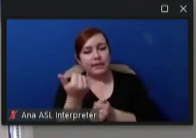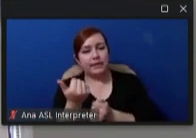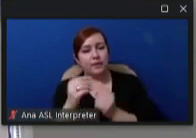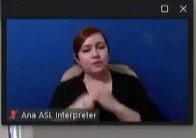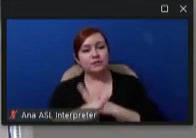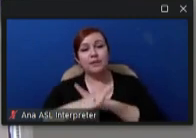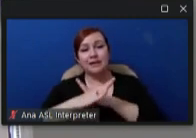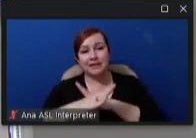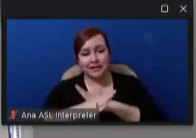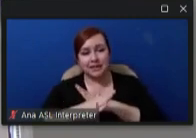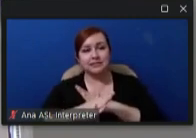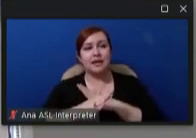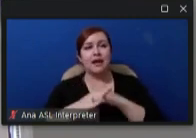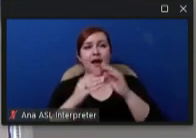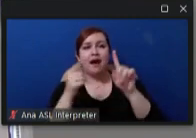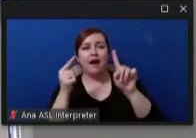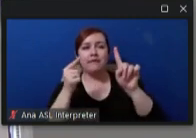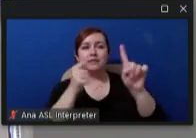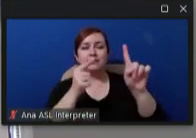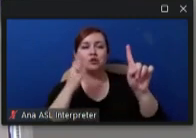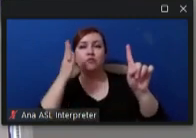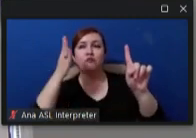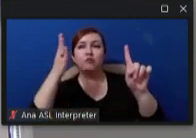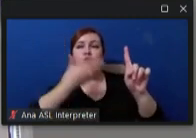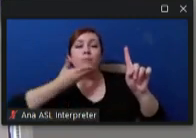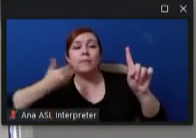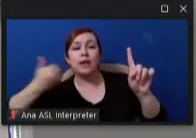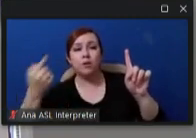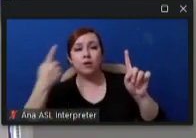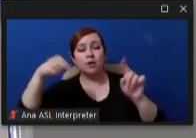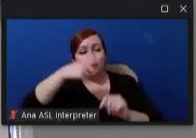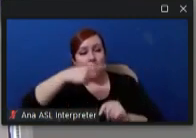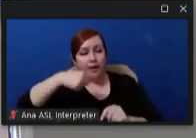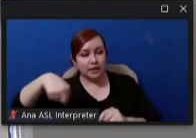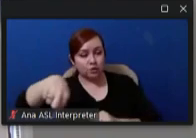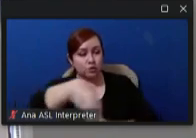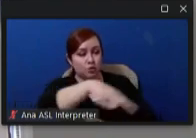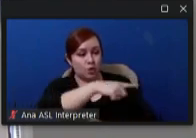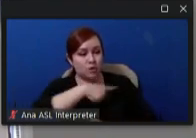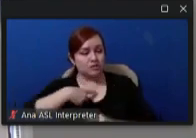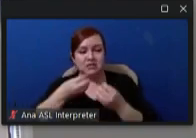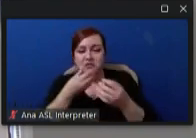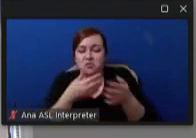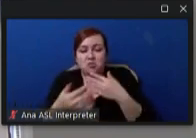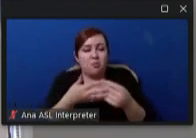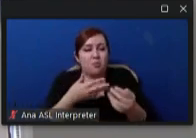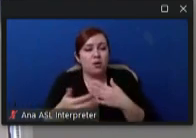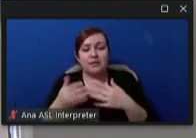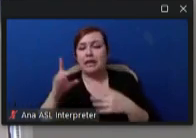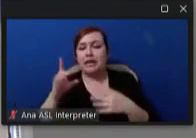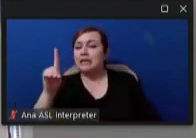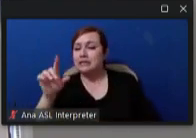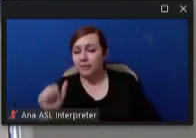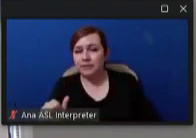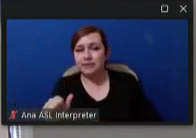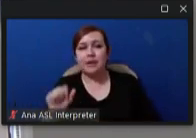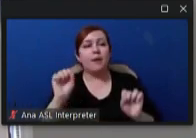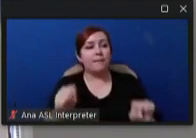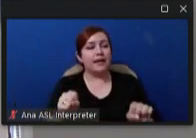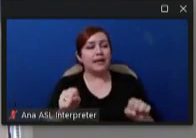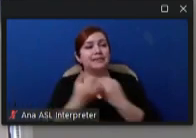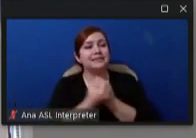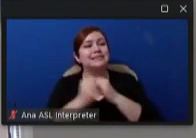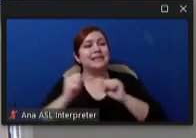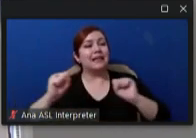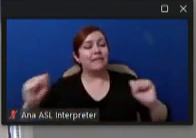avanzando hacia un futuro mejor para todos, sin importar la discapacidad, para salvar de forma integral a las madres